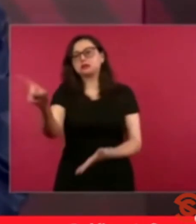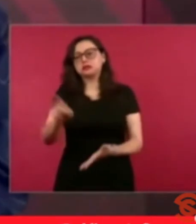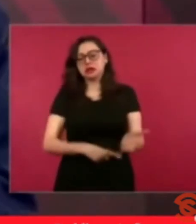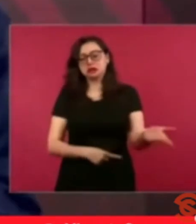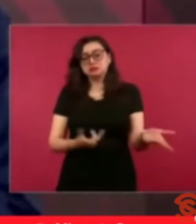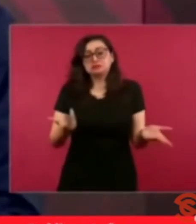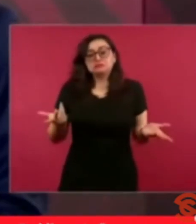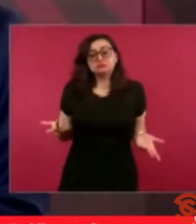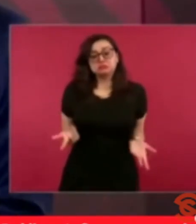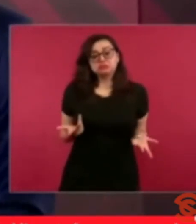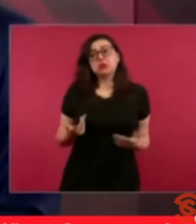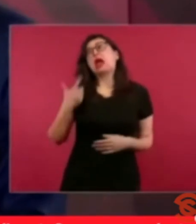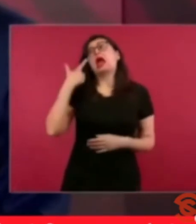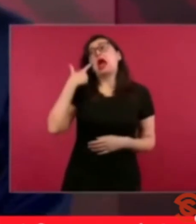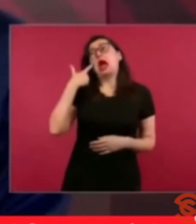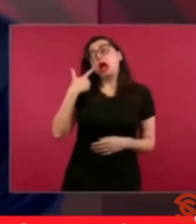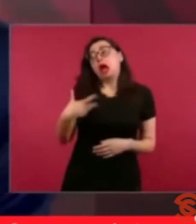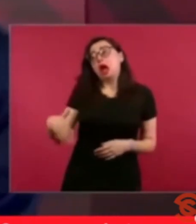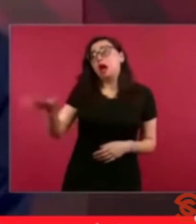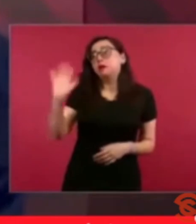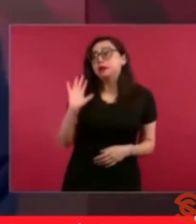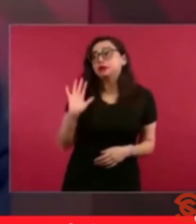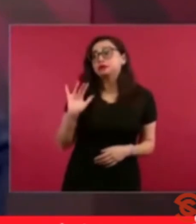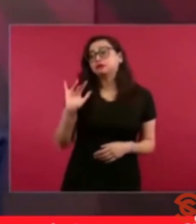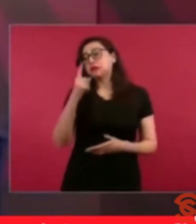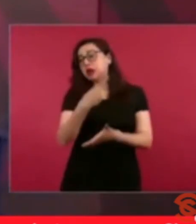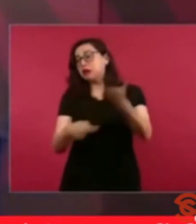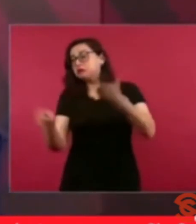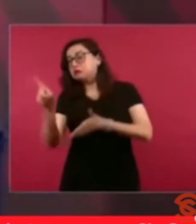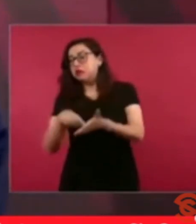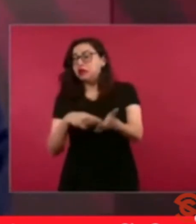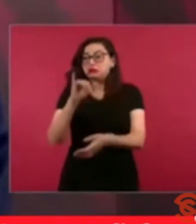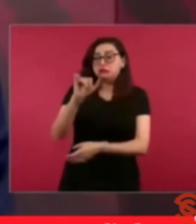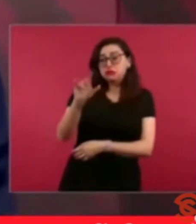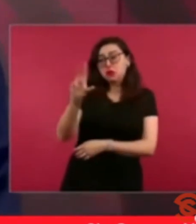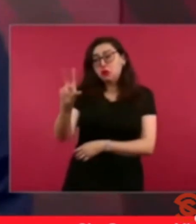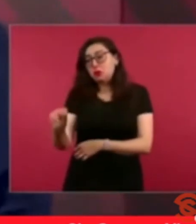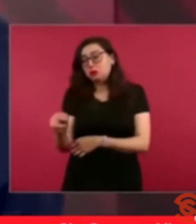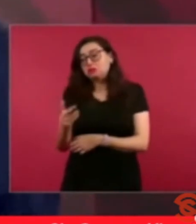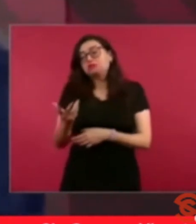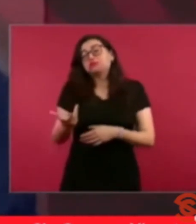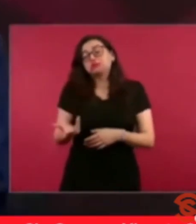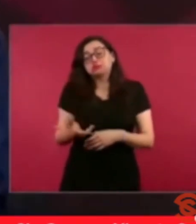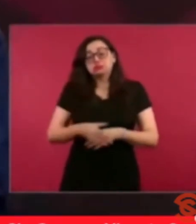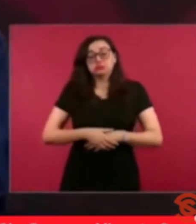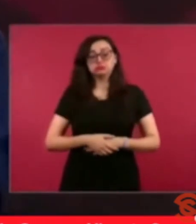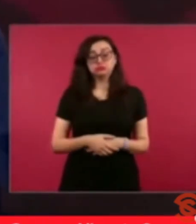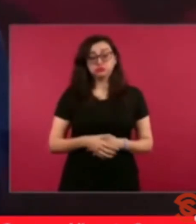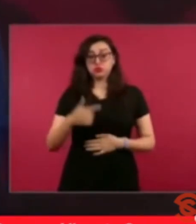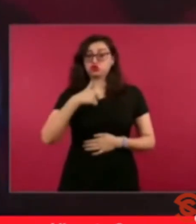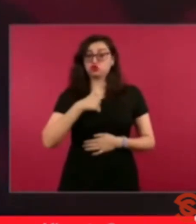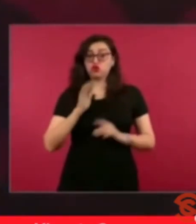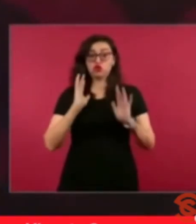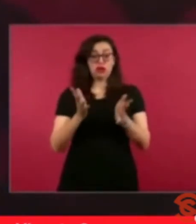Y no quiero irme y que digan, ¿y por qué no resolvió esto?